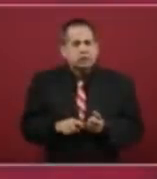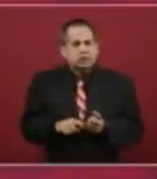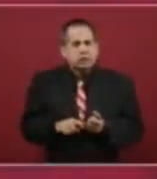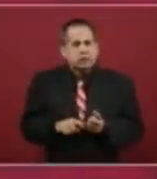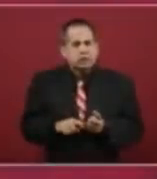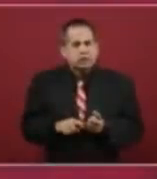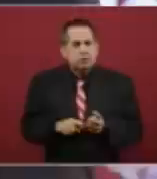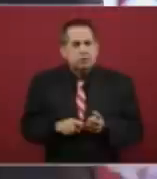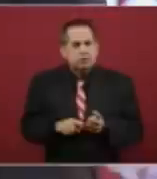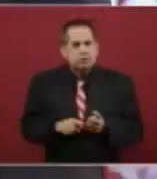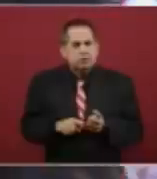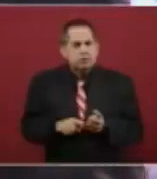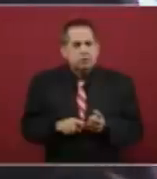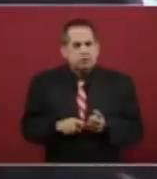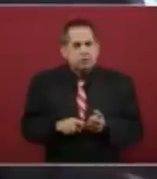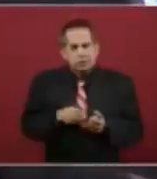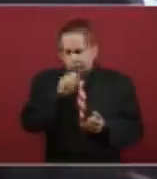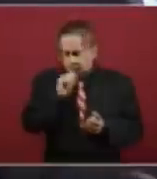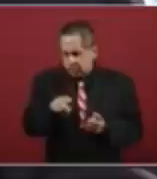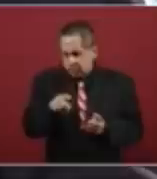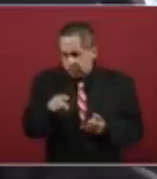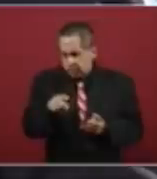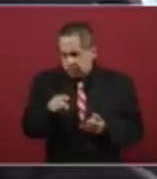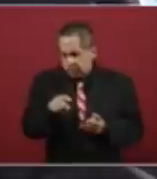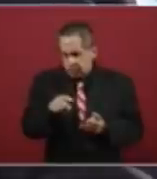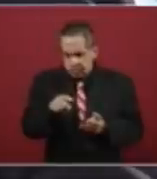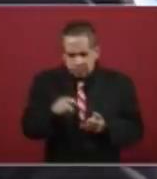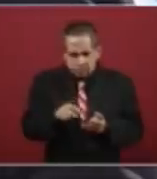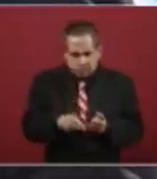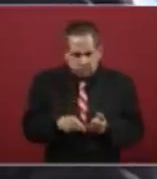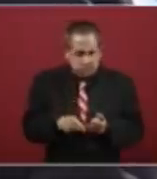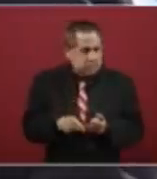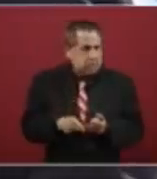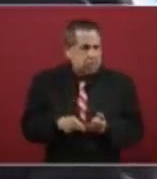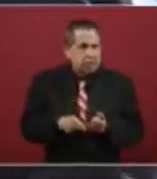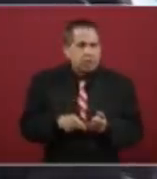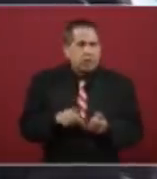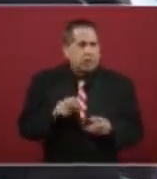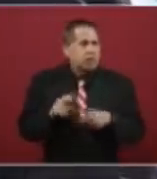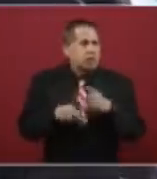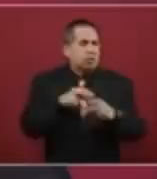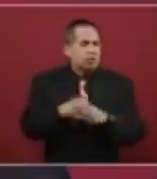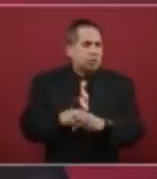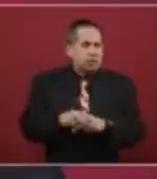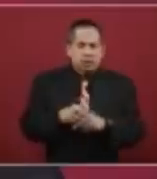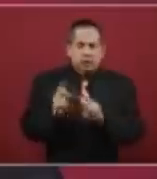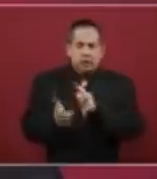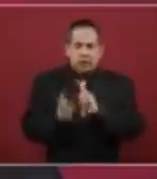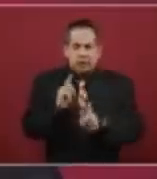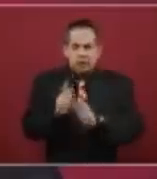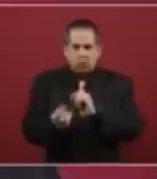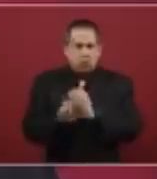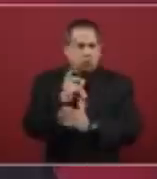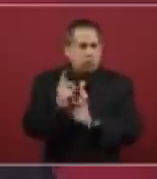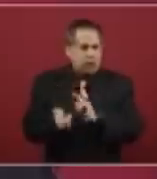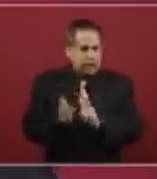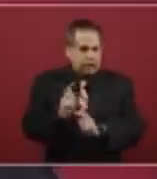vamos también a estar en Nuevo Laredo,